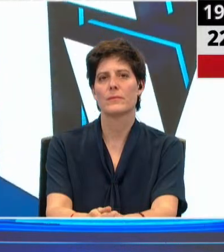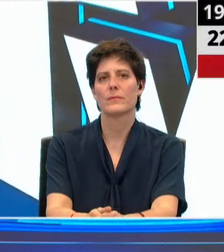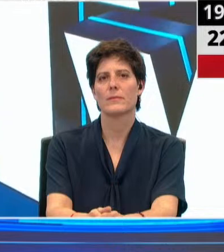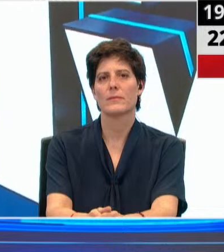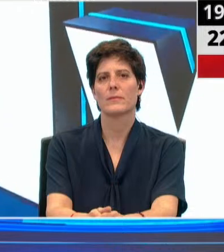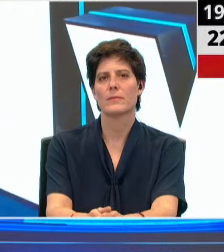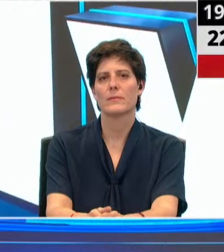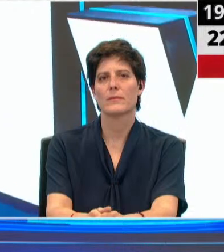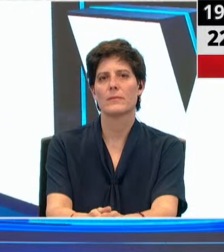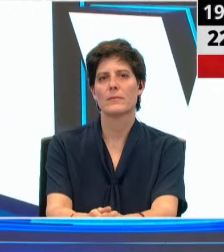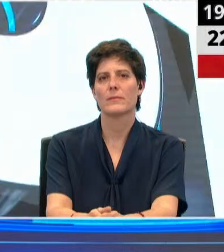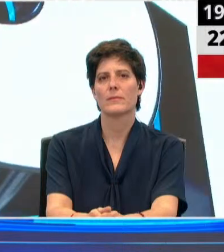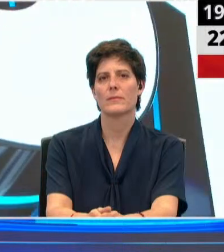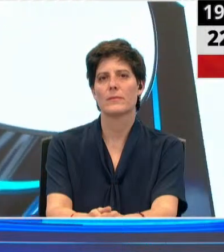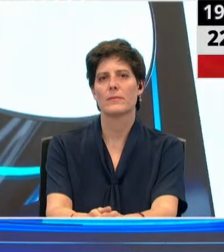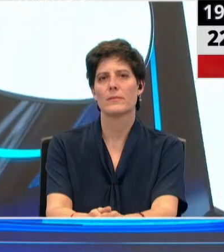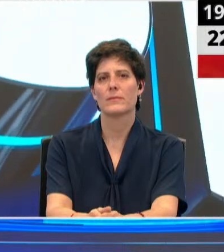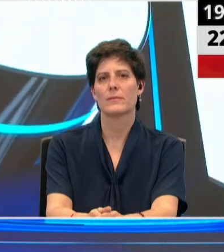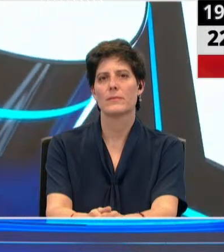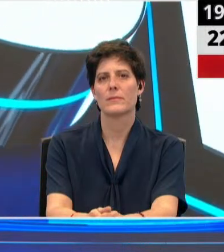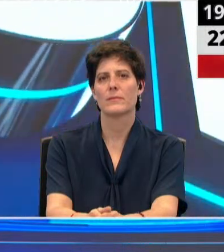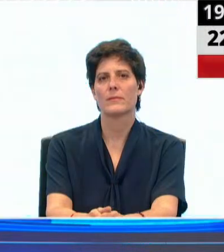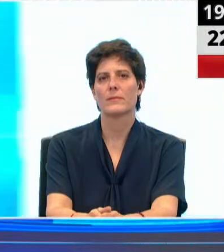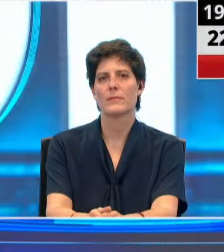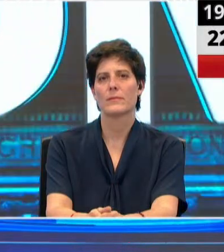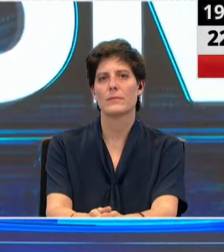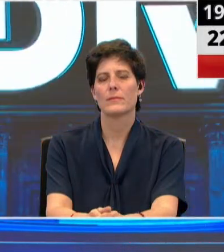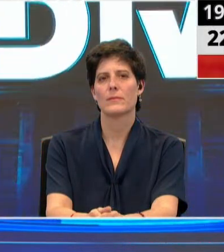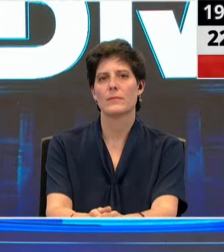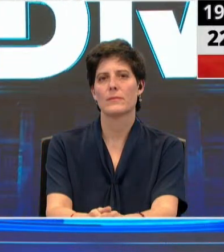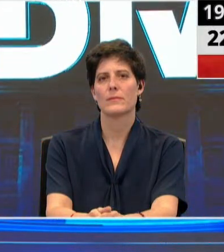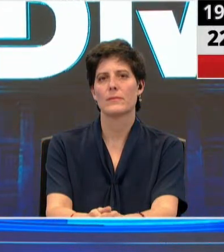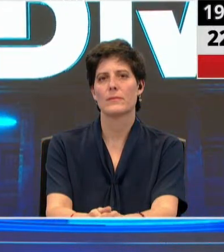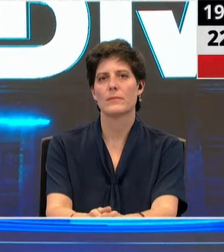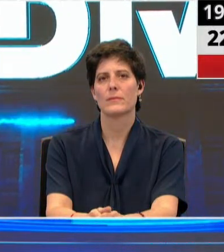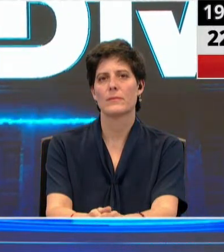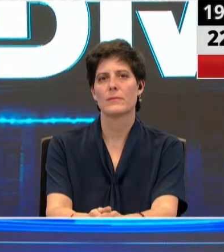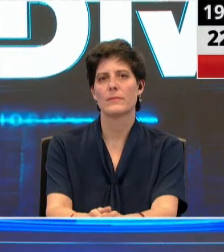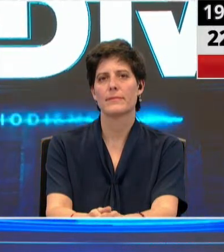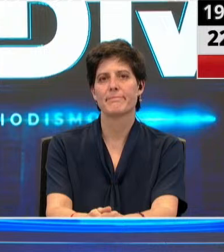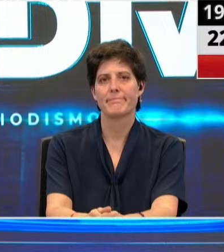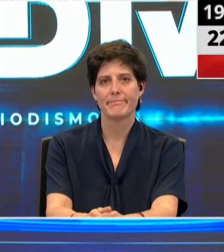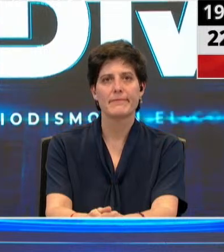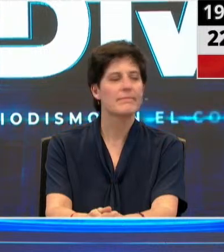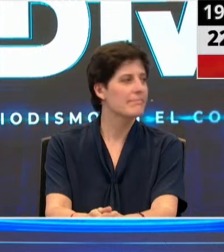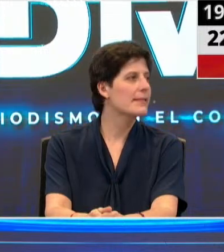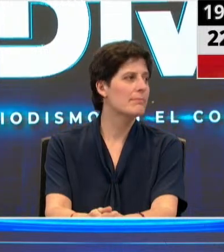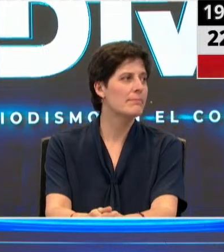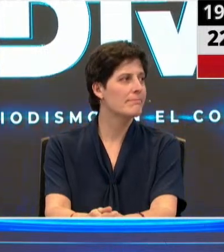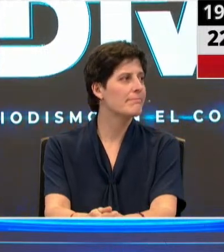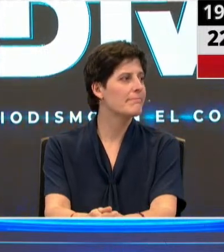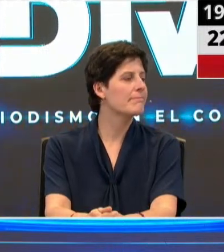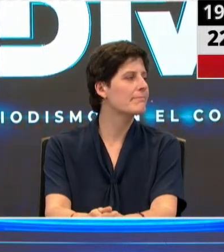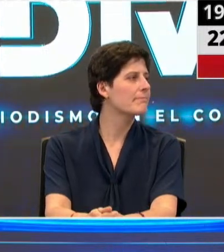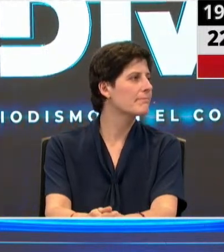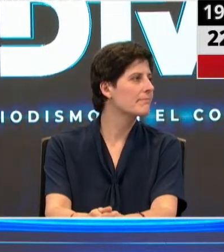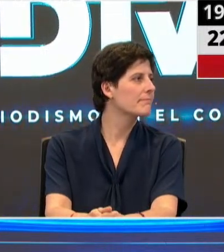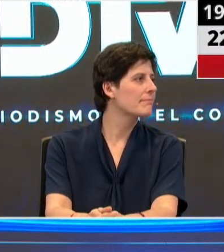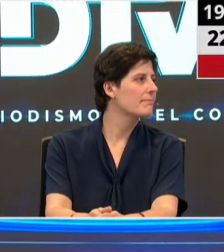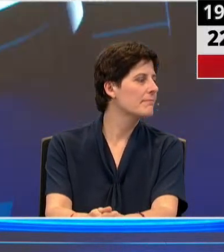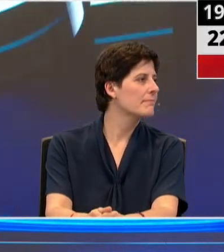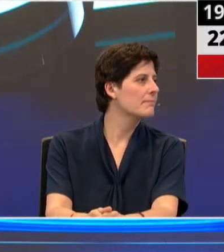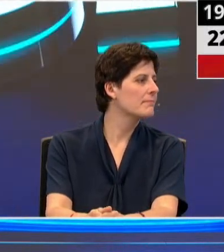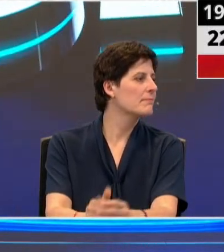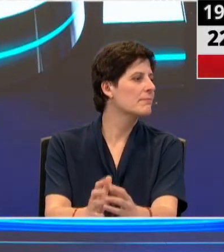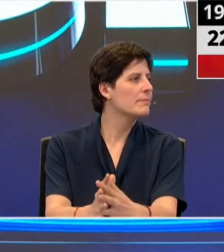del Interior, con la decisión final de Javier Milei, en donde se va a definir o no si reasignan partidas. Y en eso lo que tenemos que